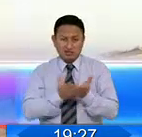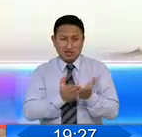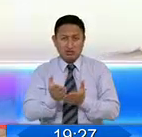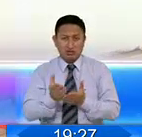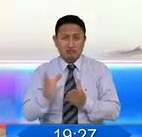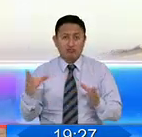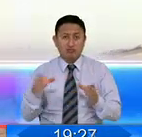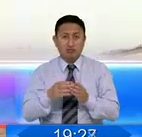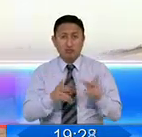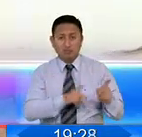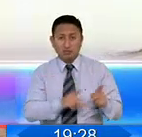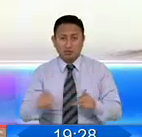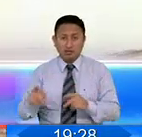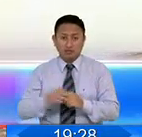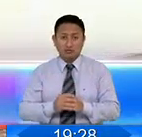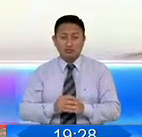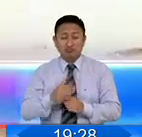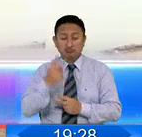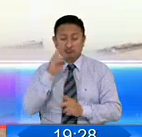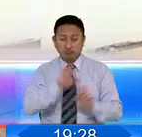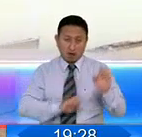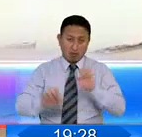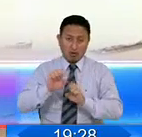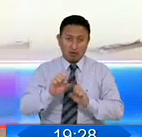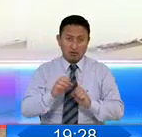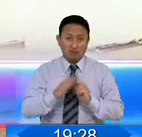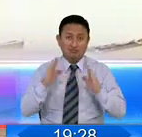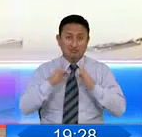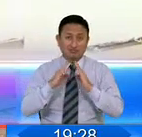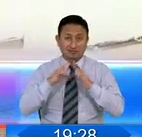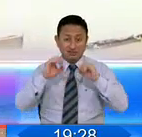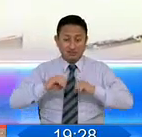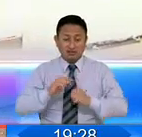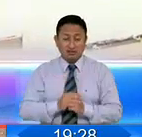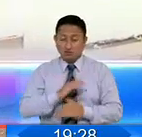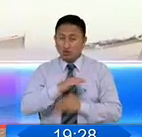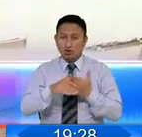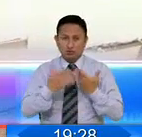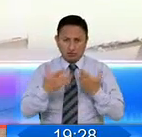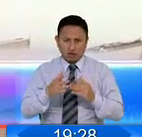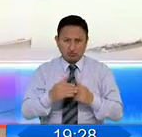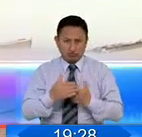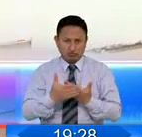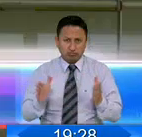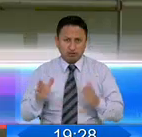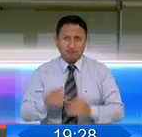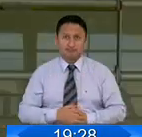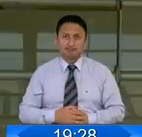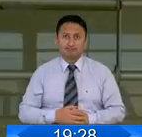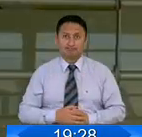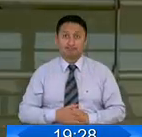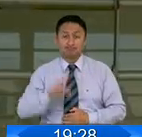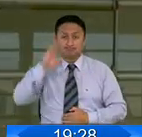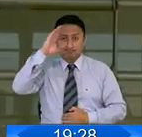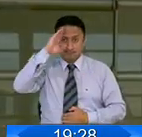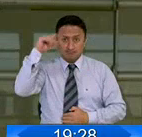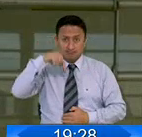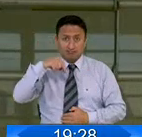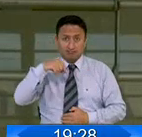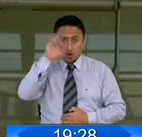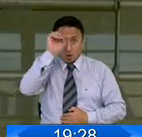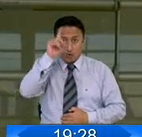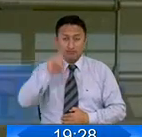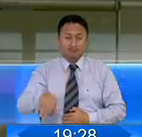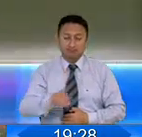de planificación, de catastro, de registrador de la propiedad, todo eso ya está habilitado al público. La policía no se pronunció sobre el